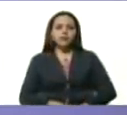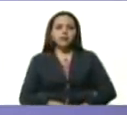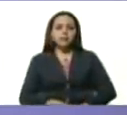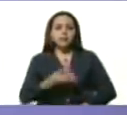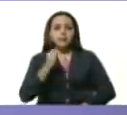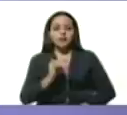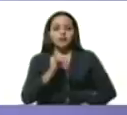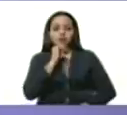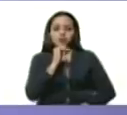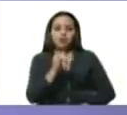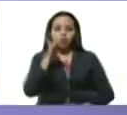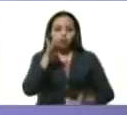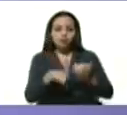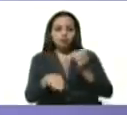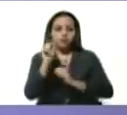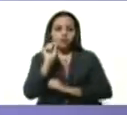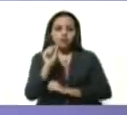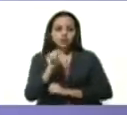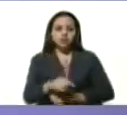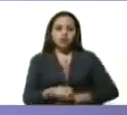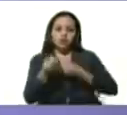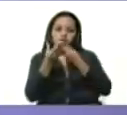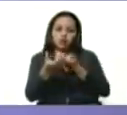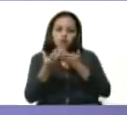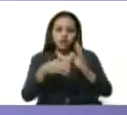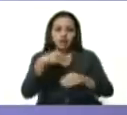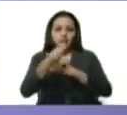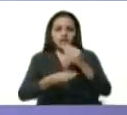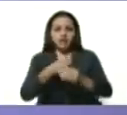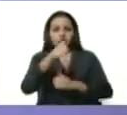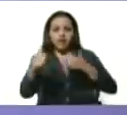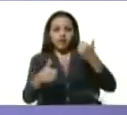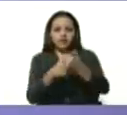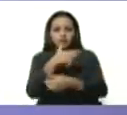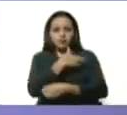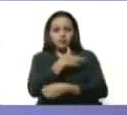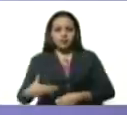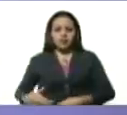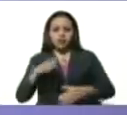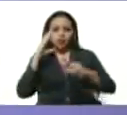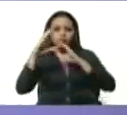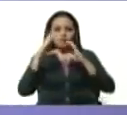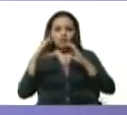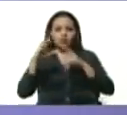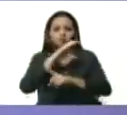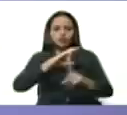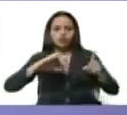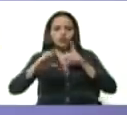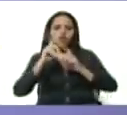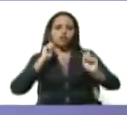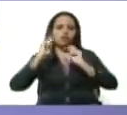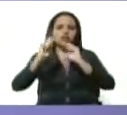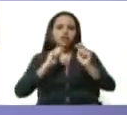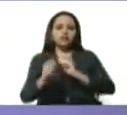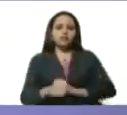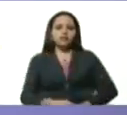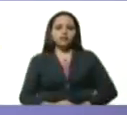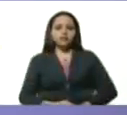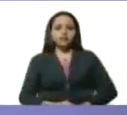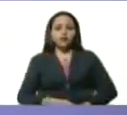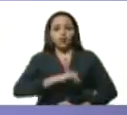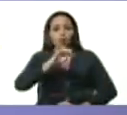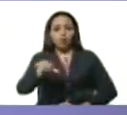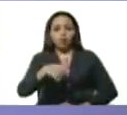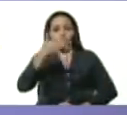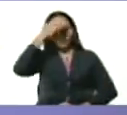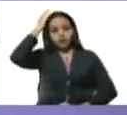produce información de último minuto, las declaraciones las ofrece el vicepresidente sectorial para la comunicación, cultura y turismo, doctor Jorge